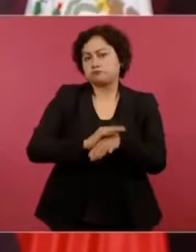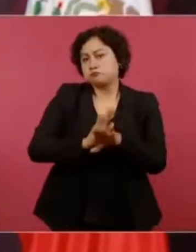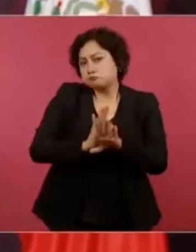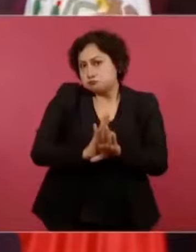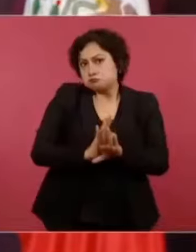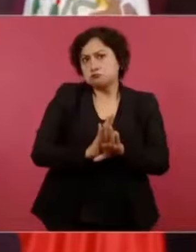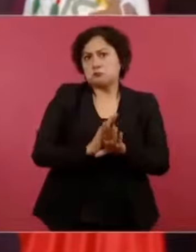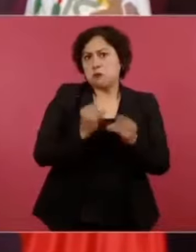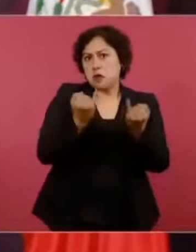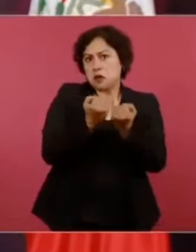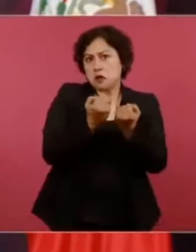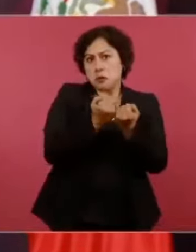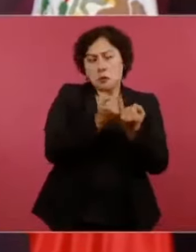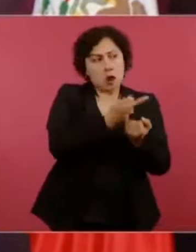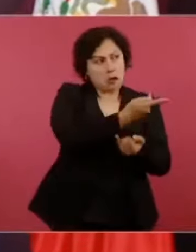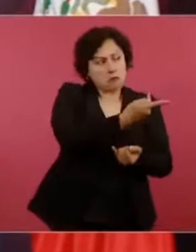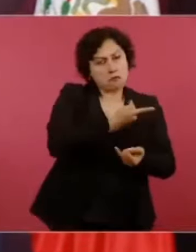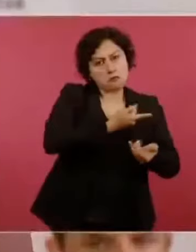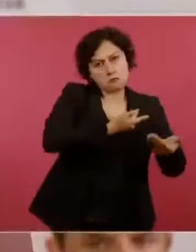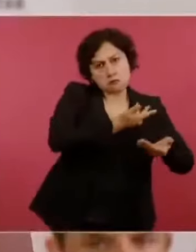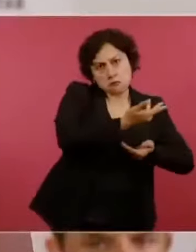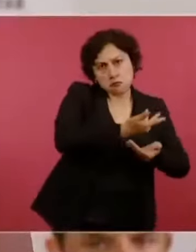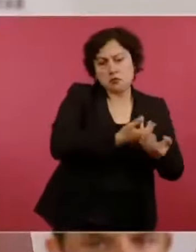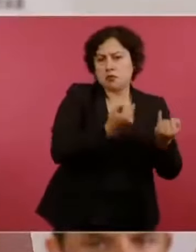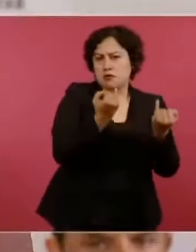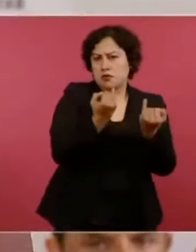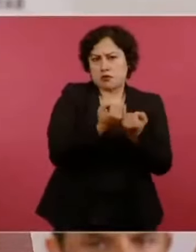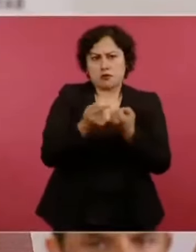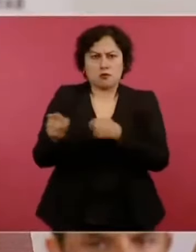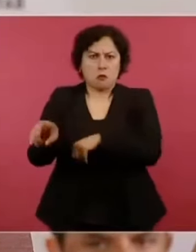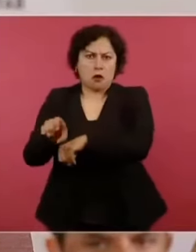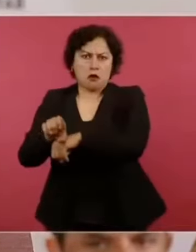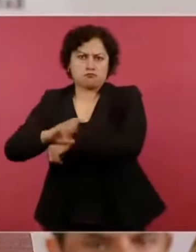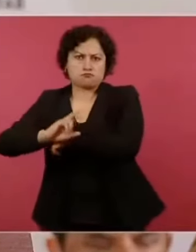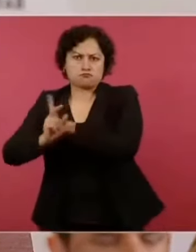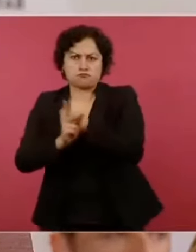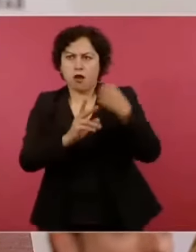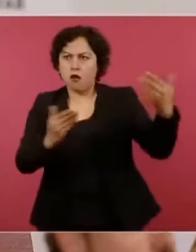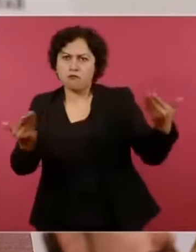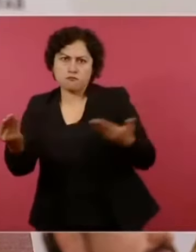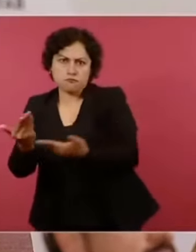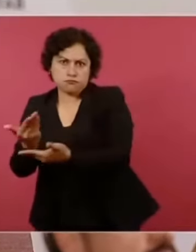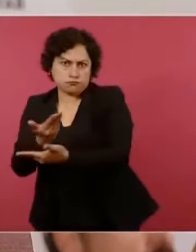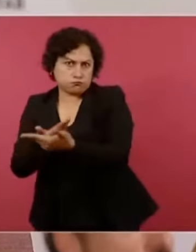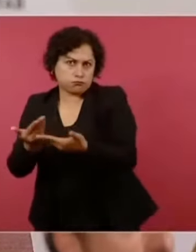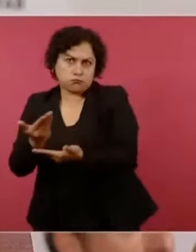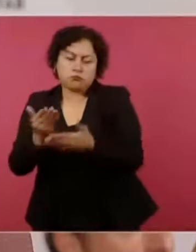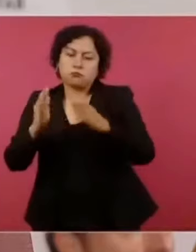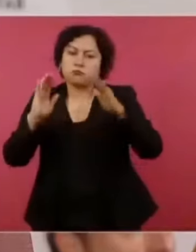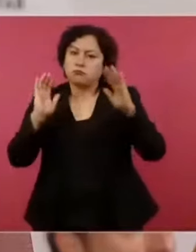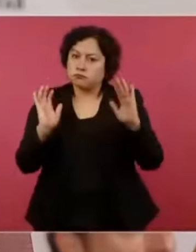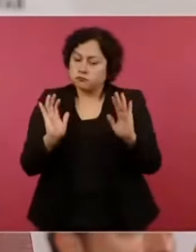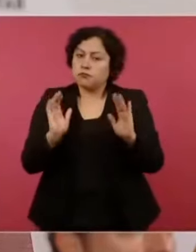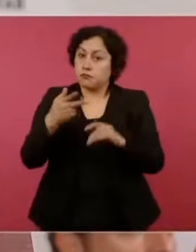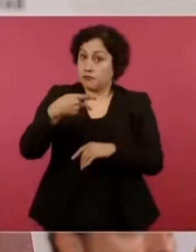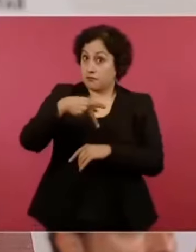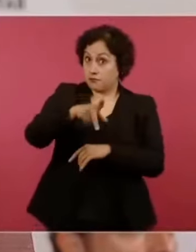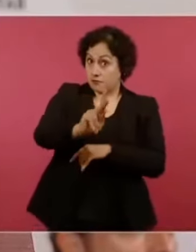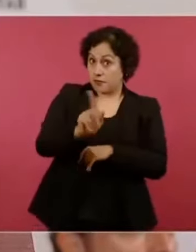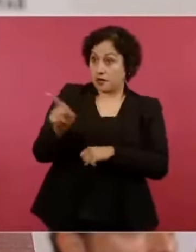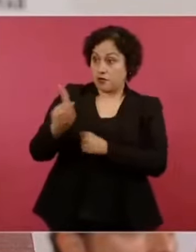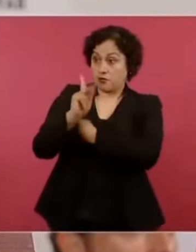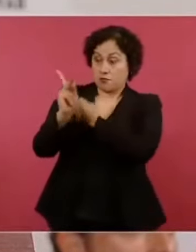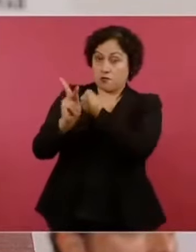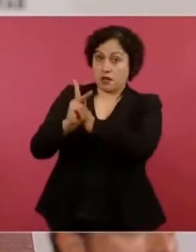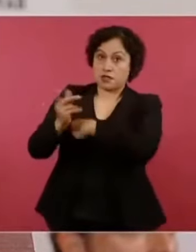Ecuador, a pesar de una actitud autoritaria como la que estamos